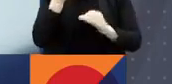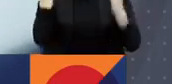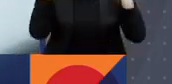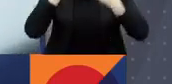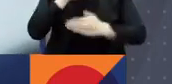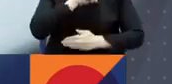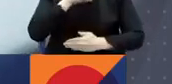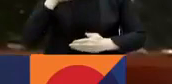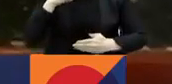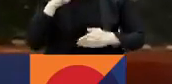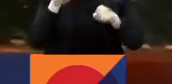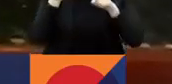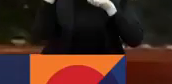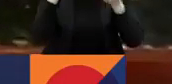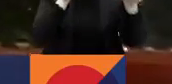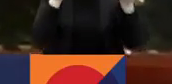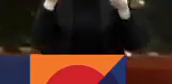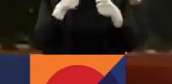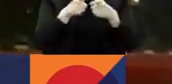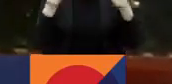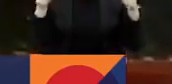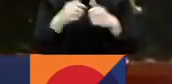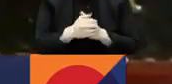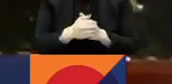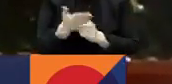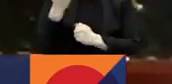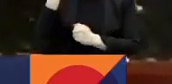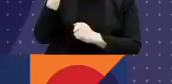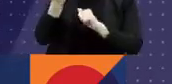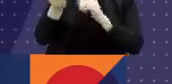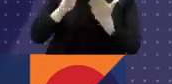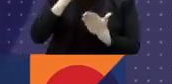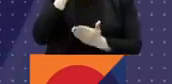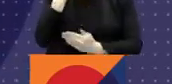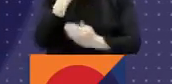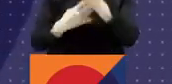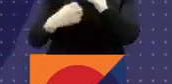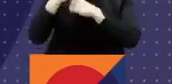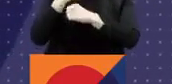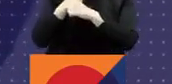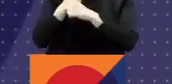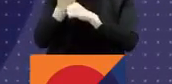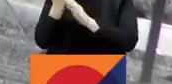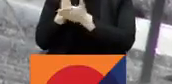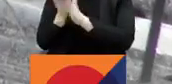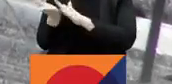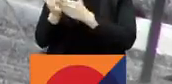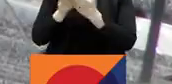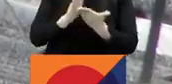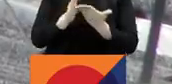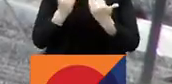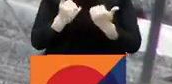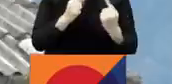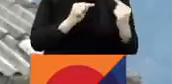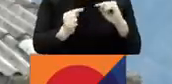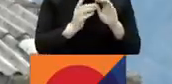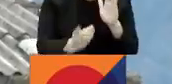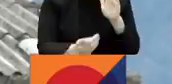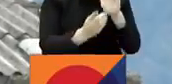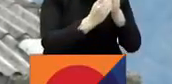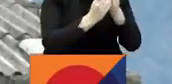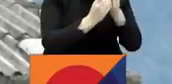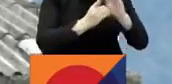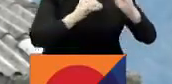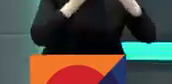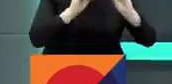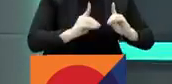eso se mantienen en reserva. 4 años después de la muerte de Ana Cecilia, el Gobierno Nacional toma las medidas para prohibir la comercialización, exportación e importación del asbesto